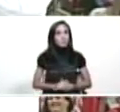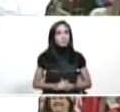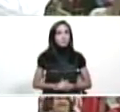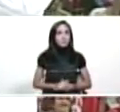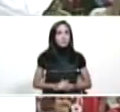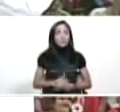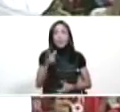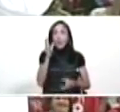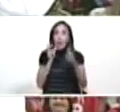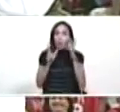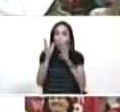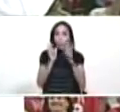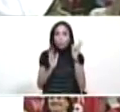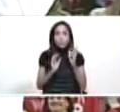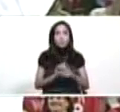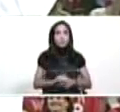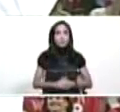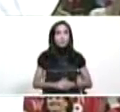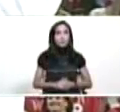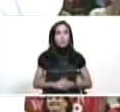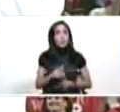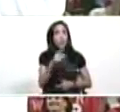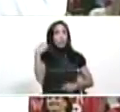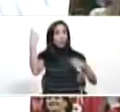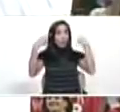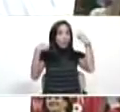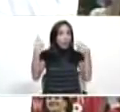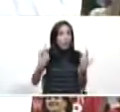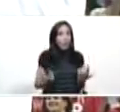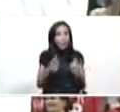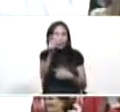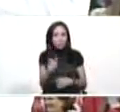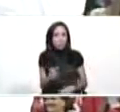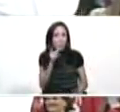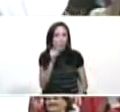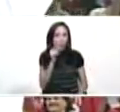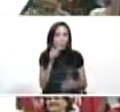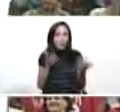Mourão, Mourão. Estás loco de la cabeza, Mourão.